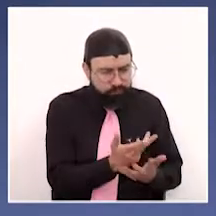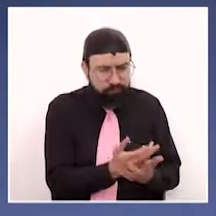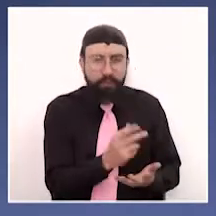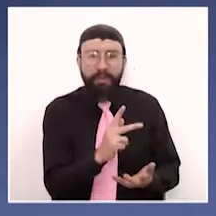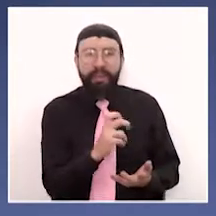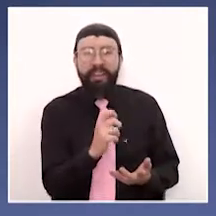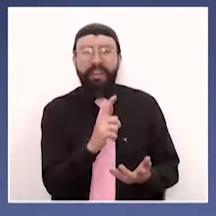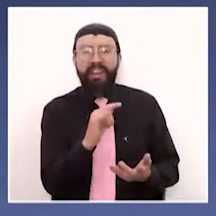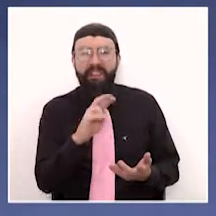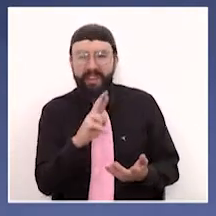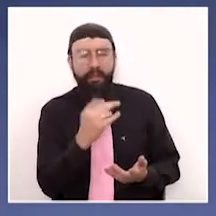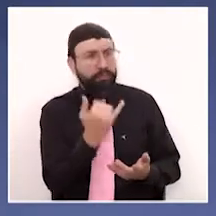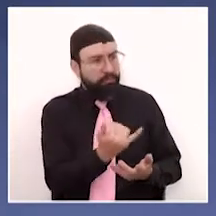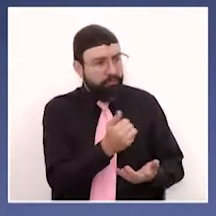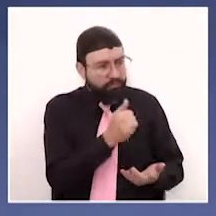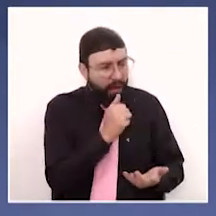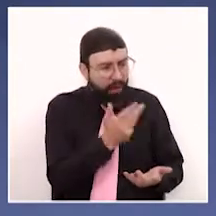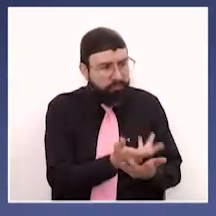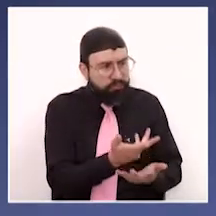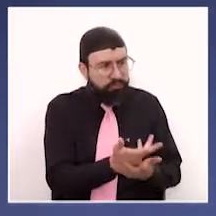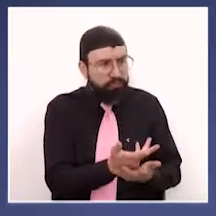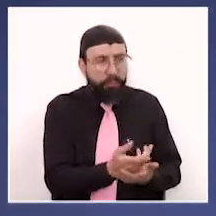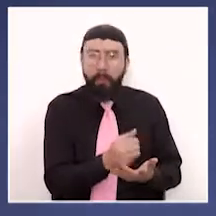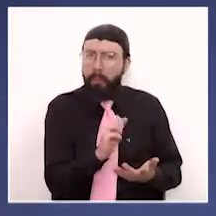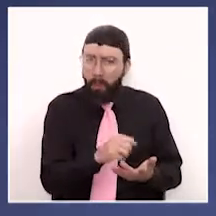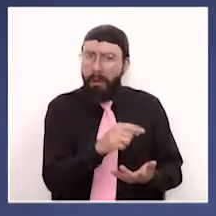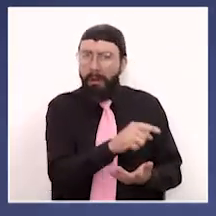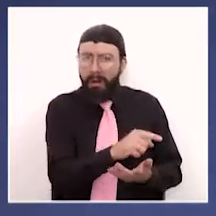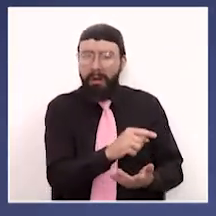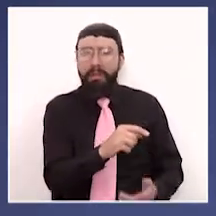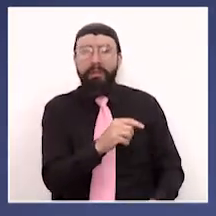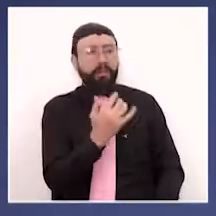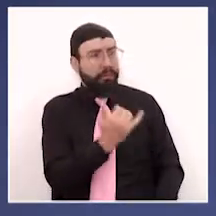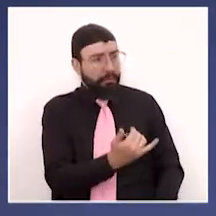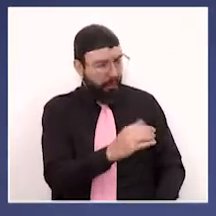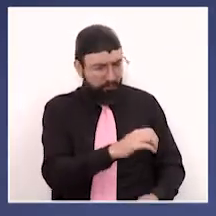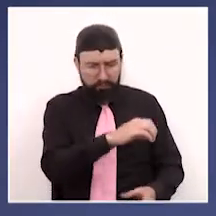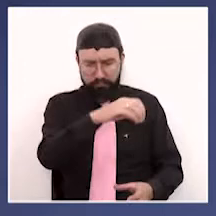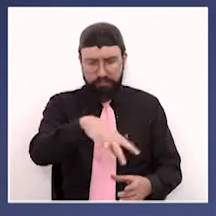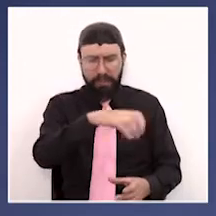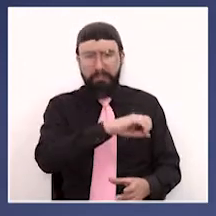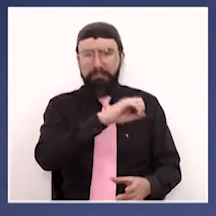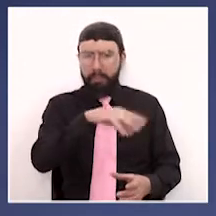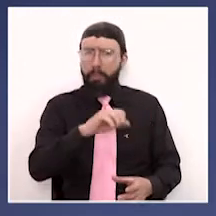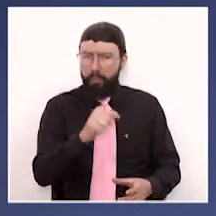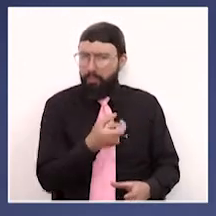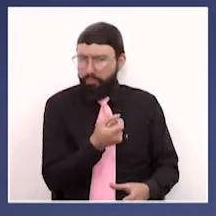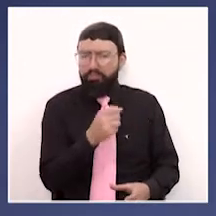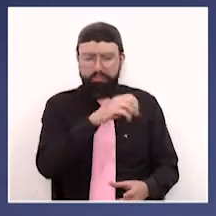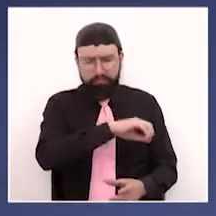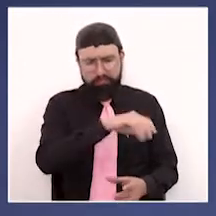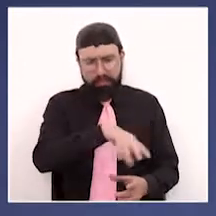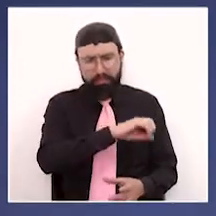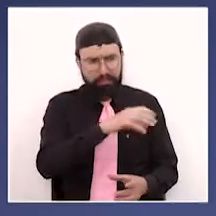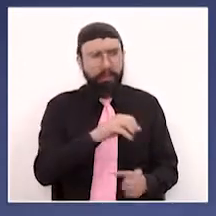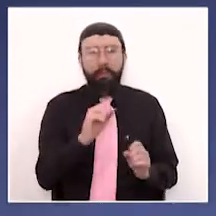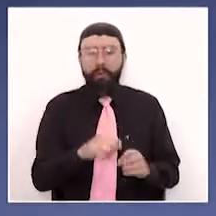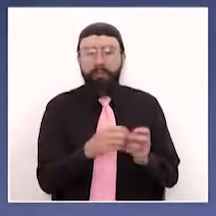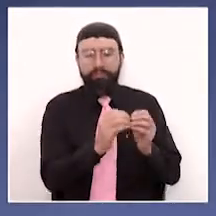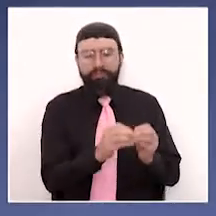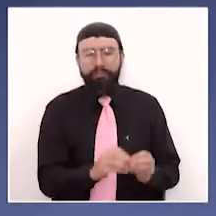Podemos añadir un poco de los bacilos a la mezcla que vamos a llevar al